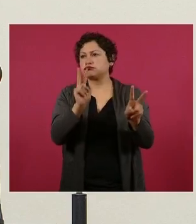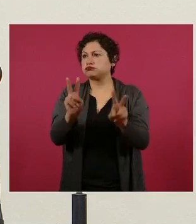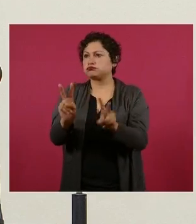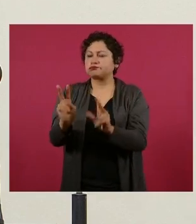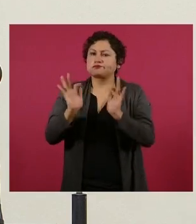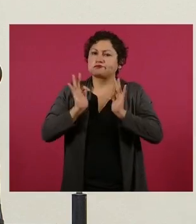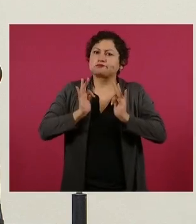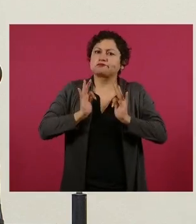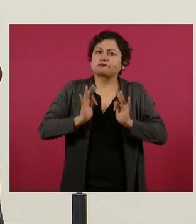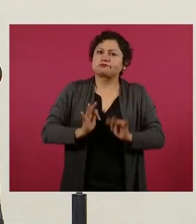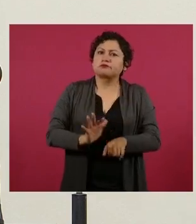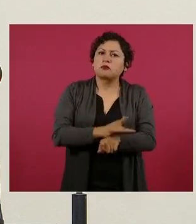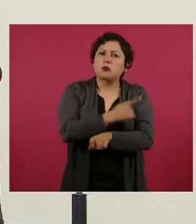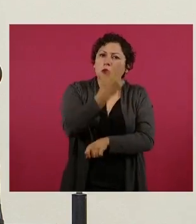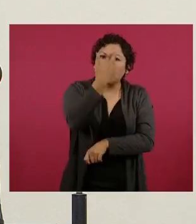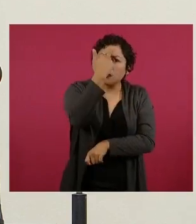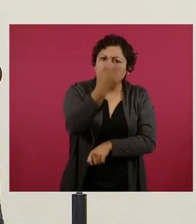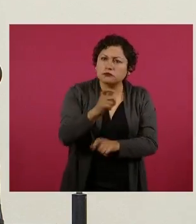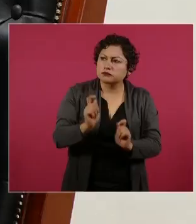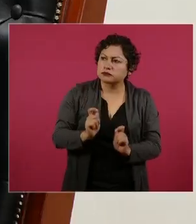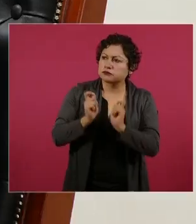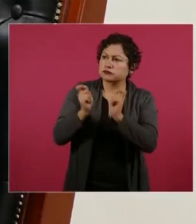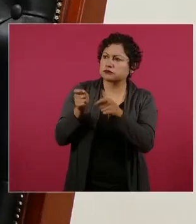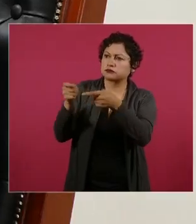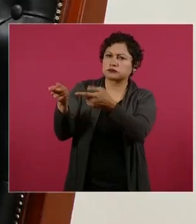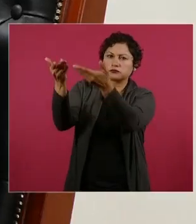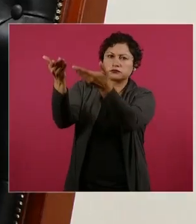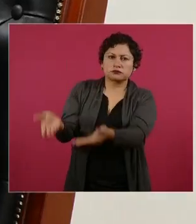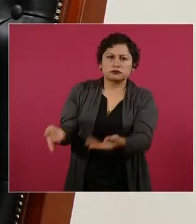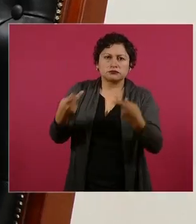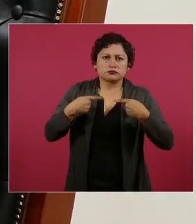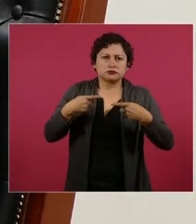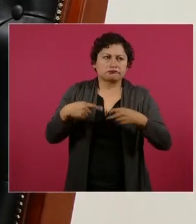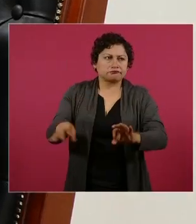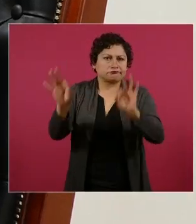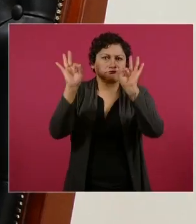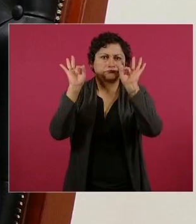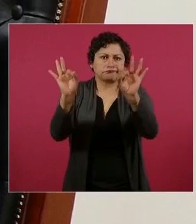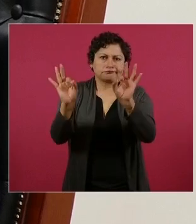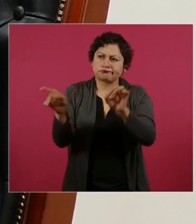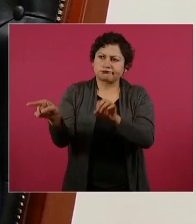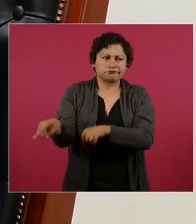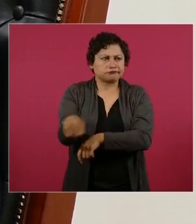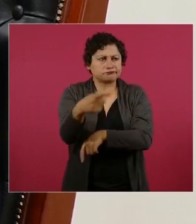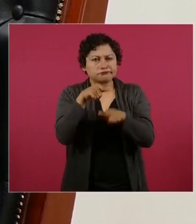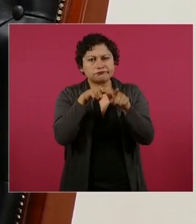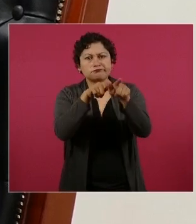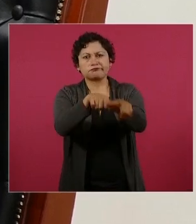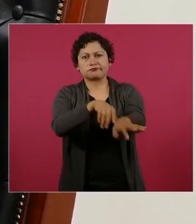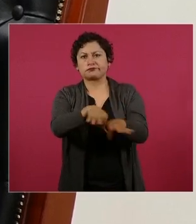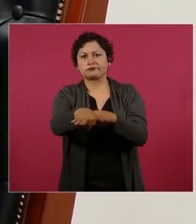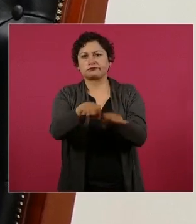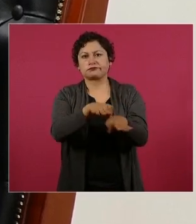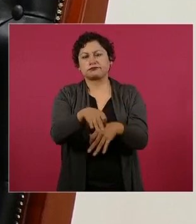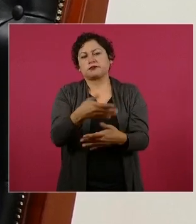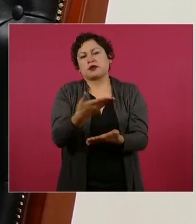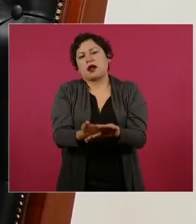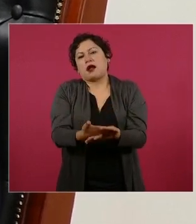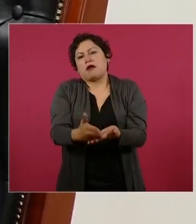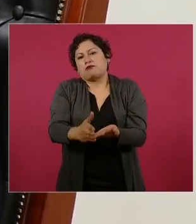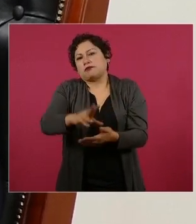porque va a quedar en muy buenas manos y además con un pueblo que es